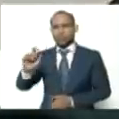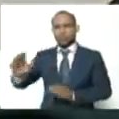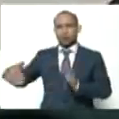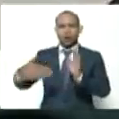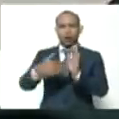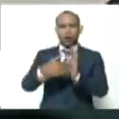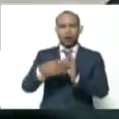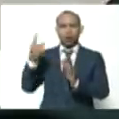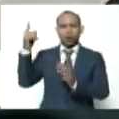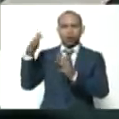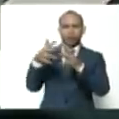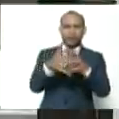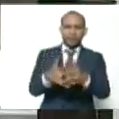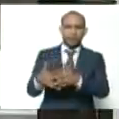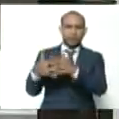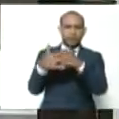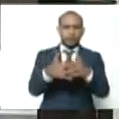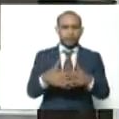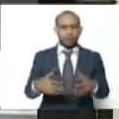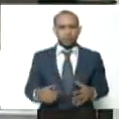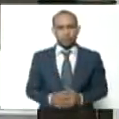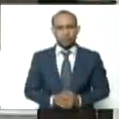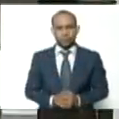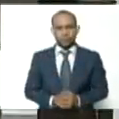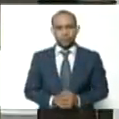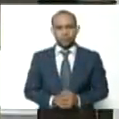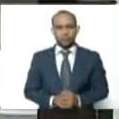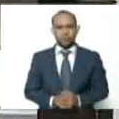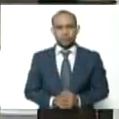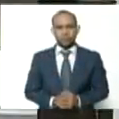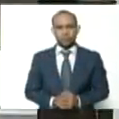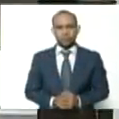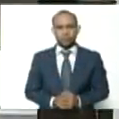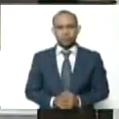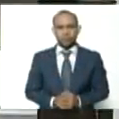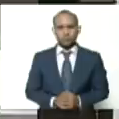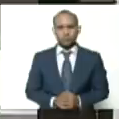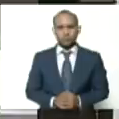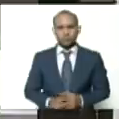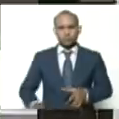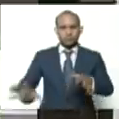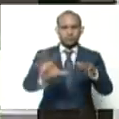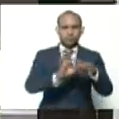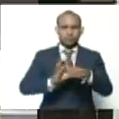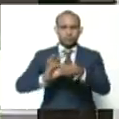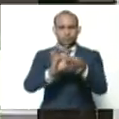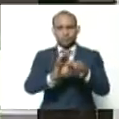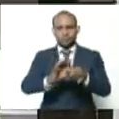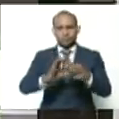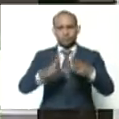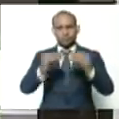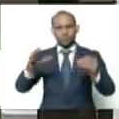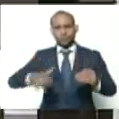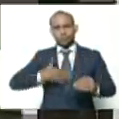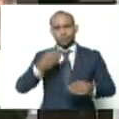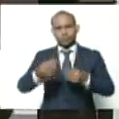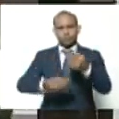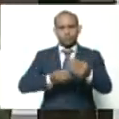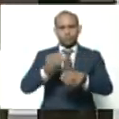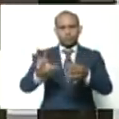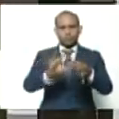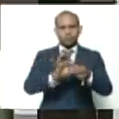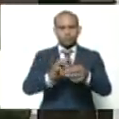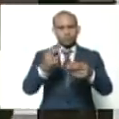enemigo principal del pueblo de Venezuela, el imperialismo norteamericano. Unir a todo el que pueda ser unido para